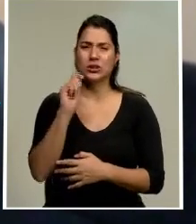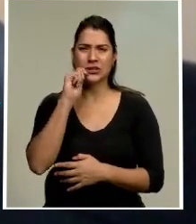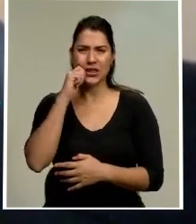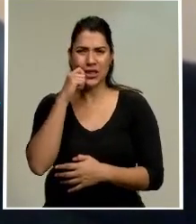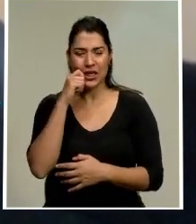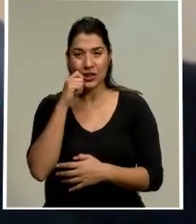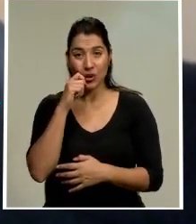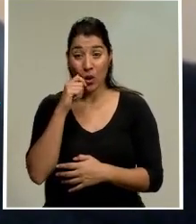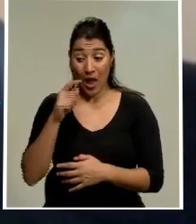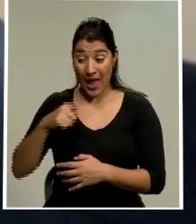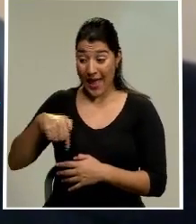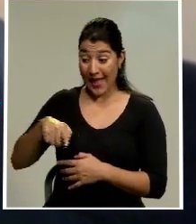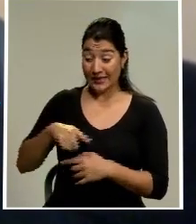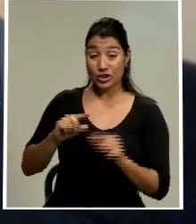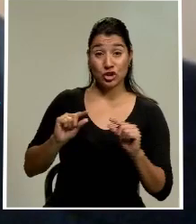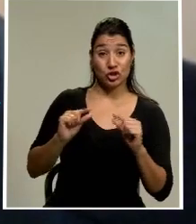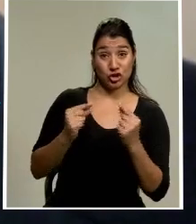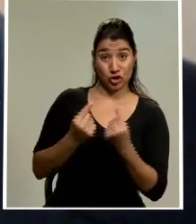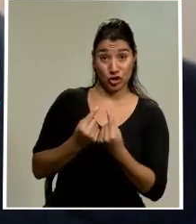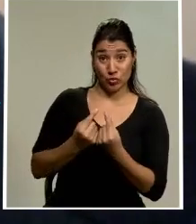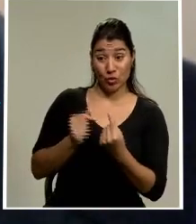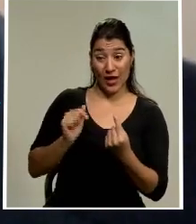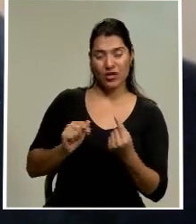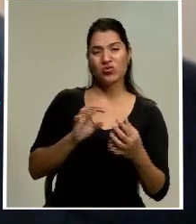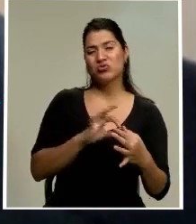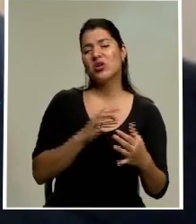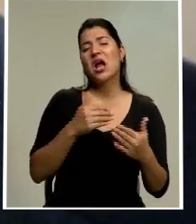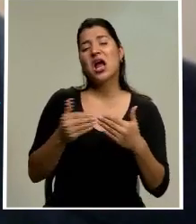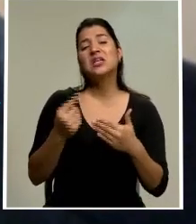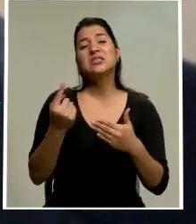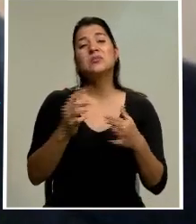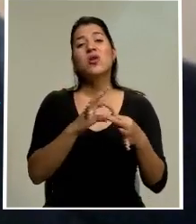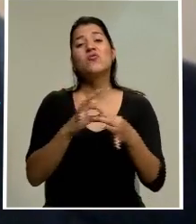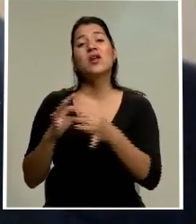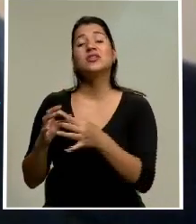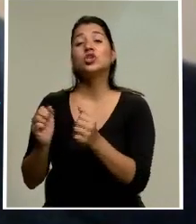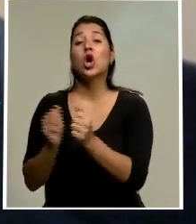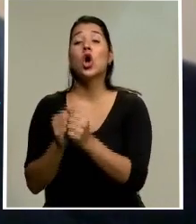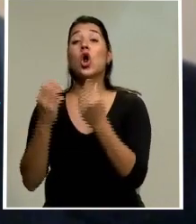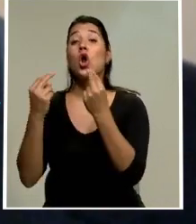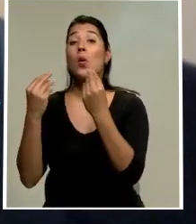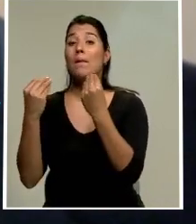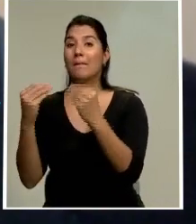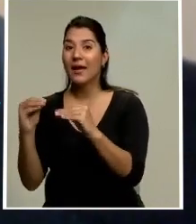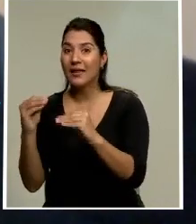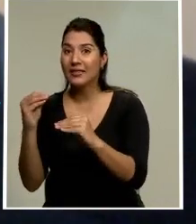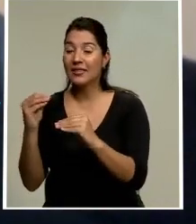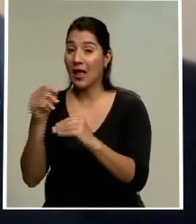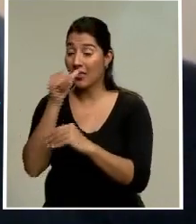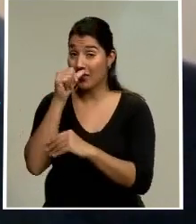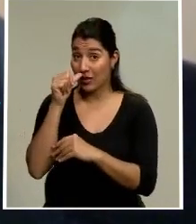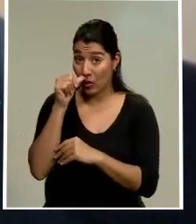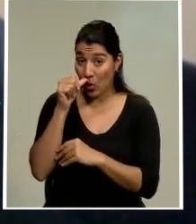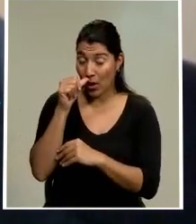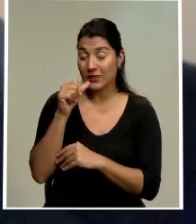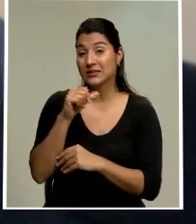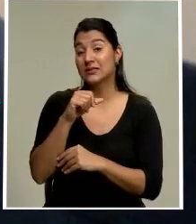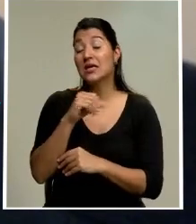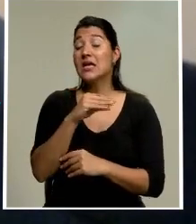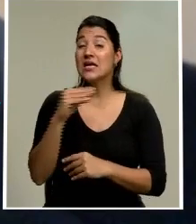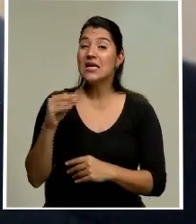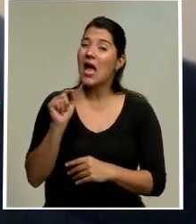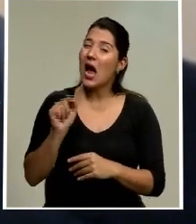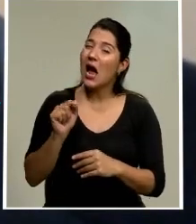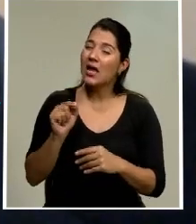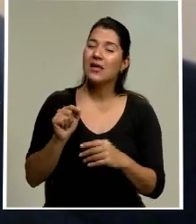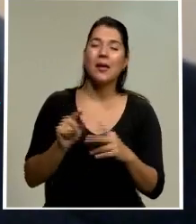que el crimen organizado está relacionado con el tráfico de drogas. Y ahí entramos, yo creo que a un